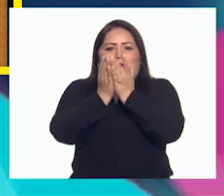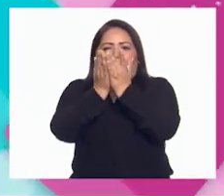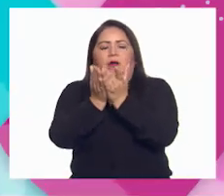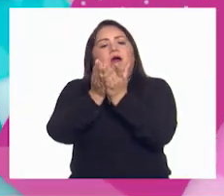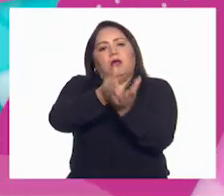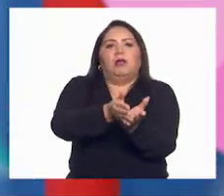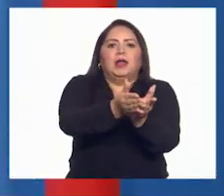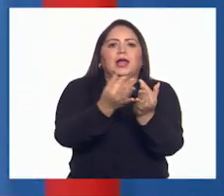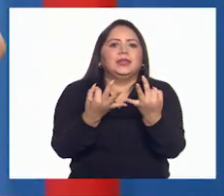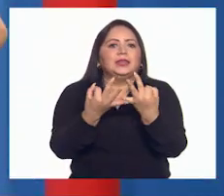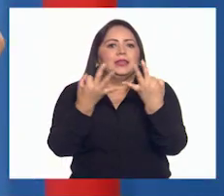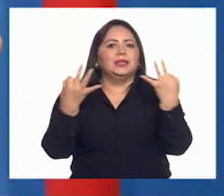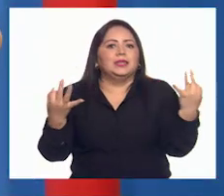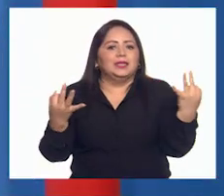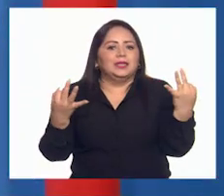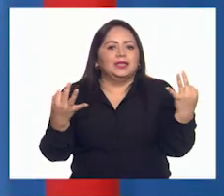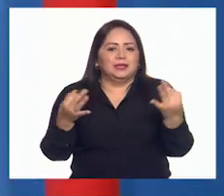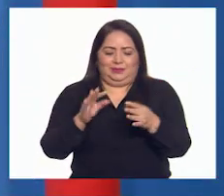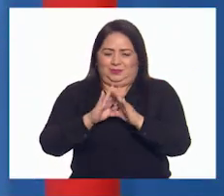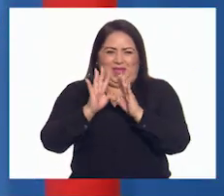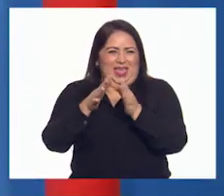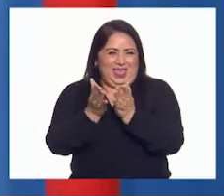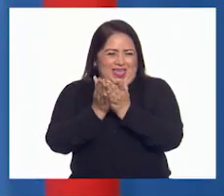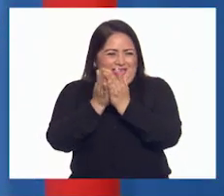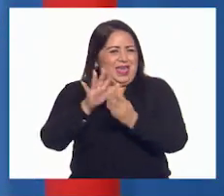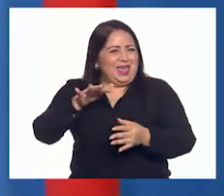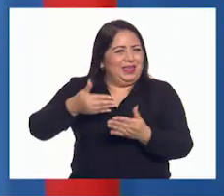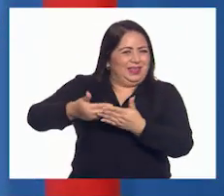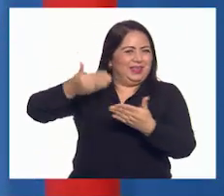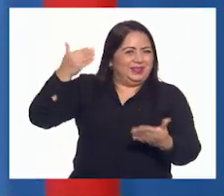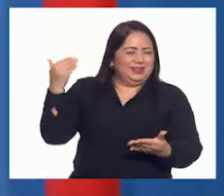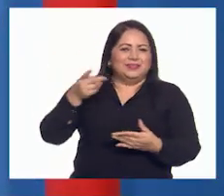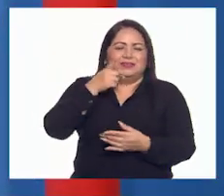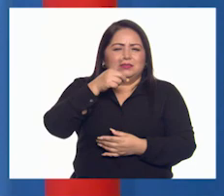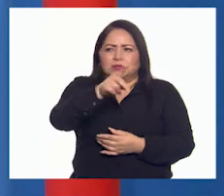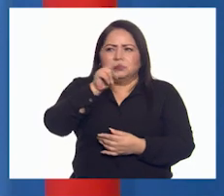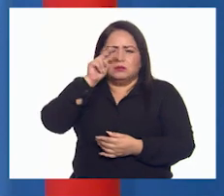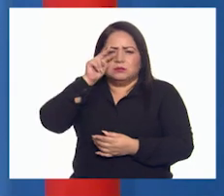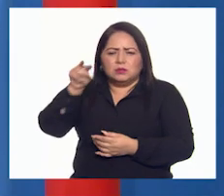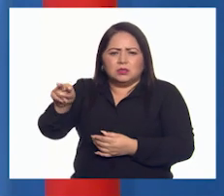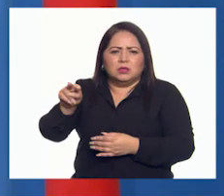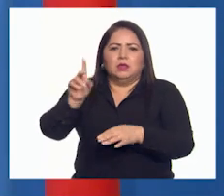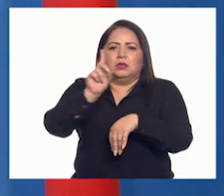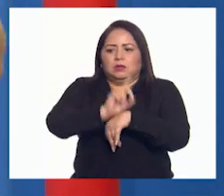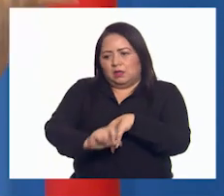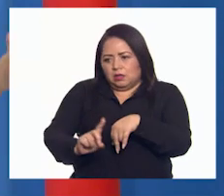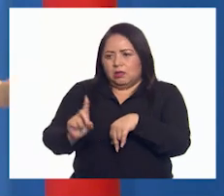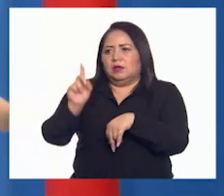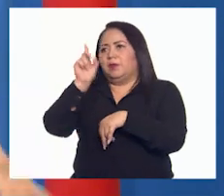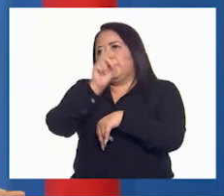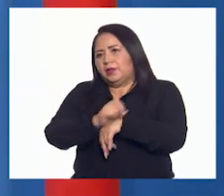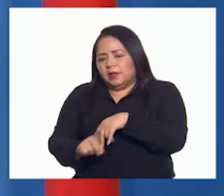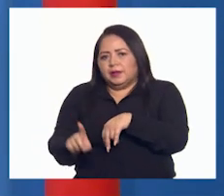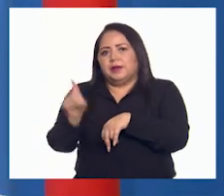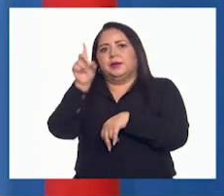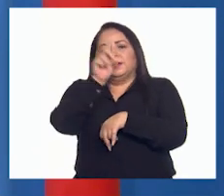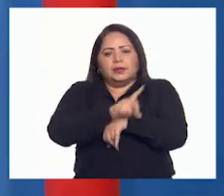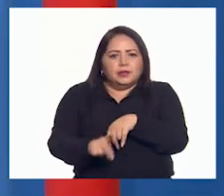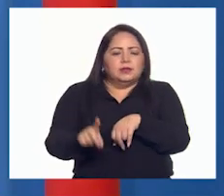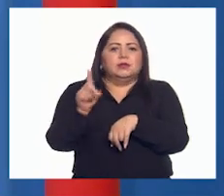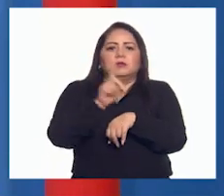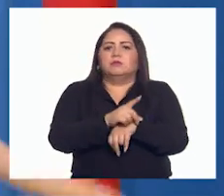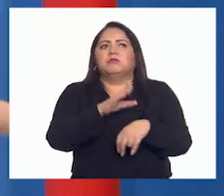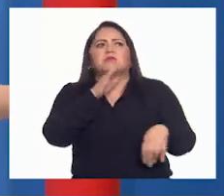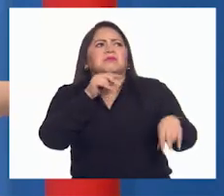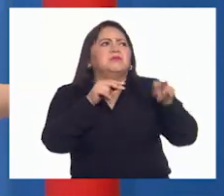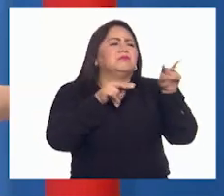Tierra. Uy, y como dijimos anteriormente, vemos transcurrir los días y los días y los días y nada